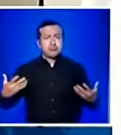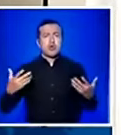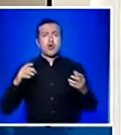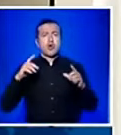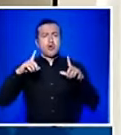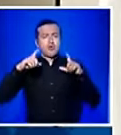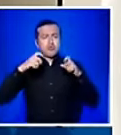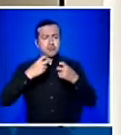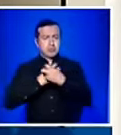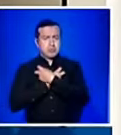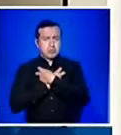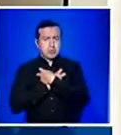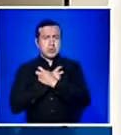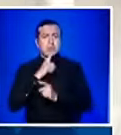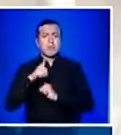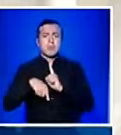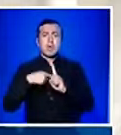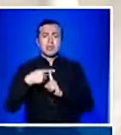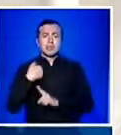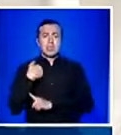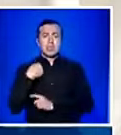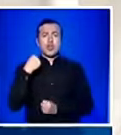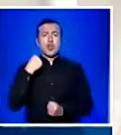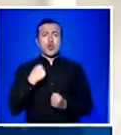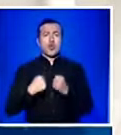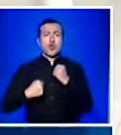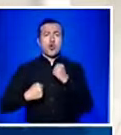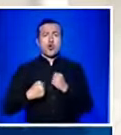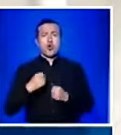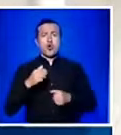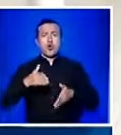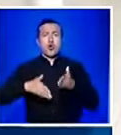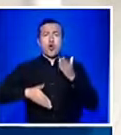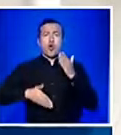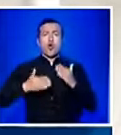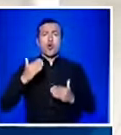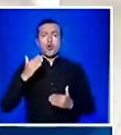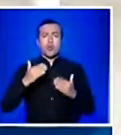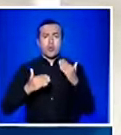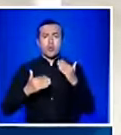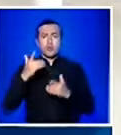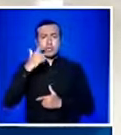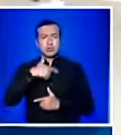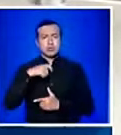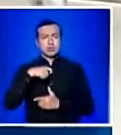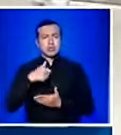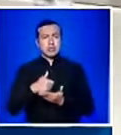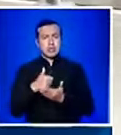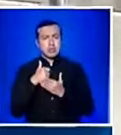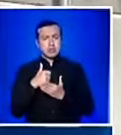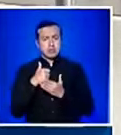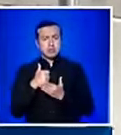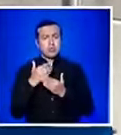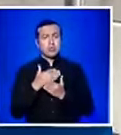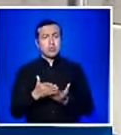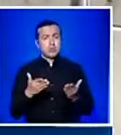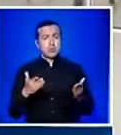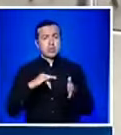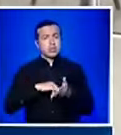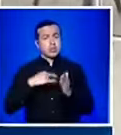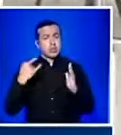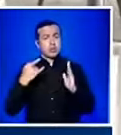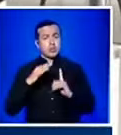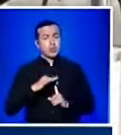ultrasonido. Incluso cuenta con un robot para rehabilitación de pacientes con trastornos neurológicos. Esta es una